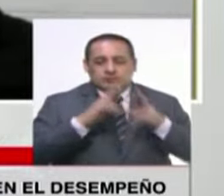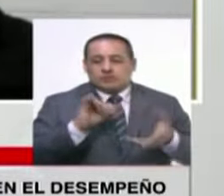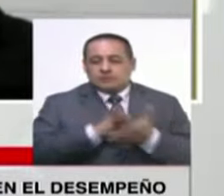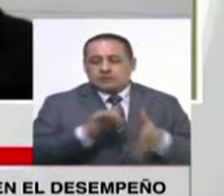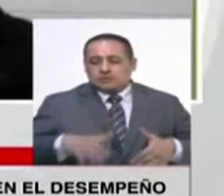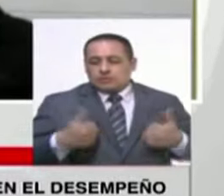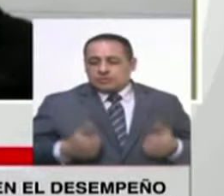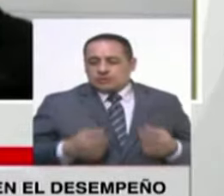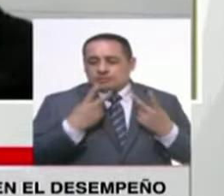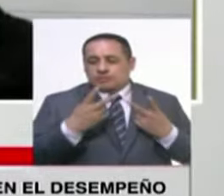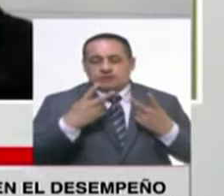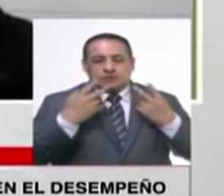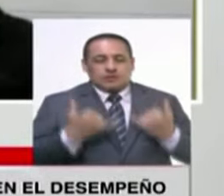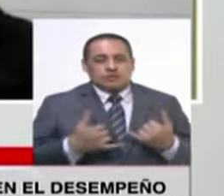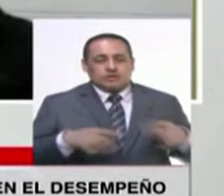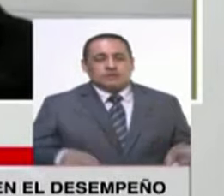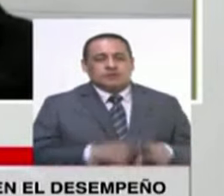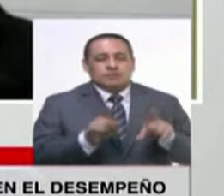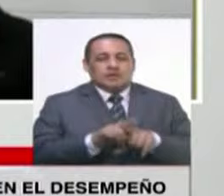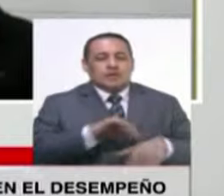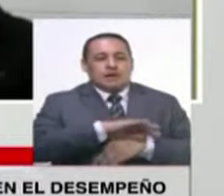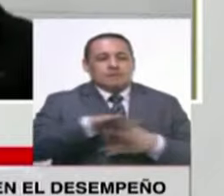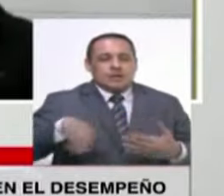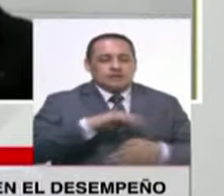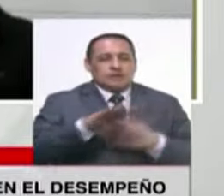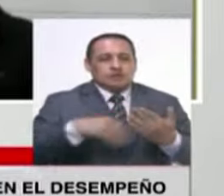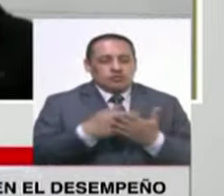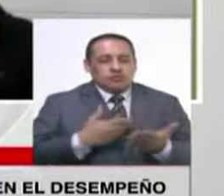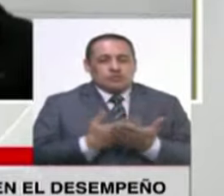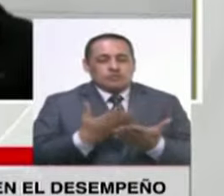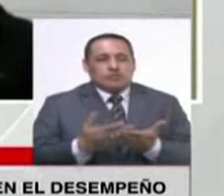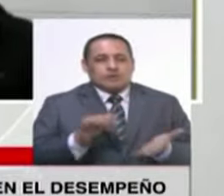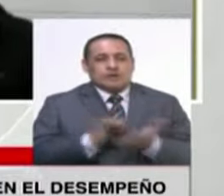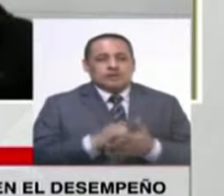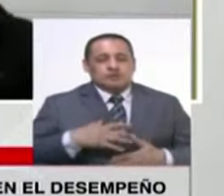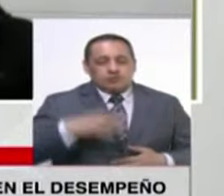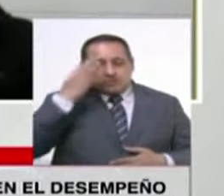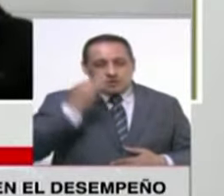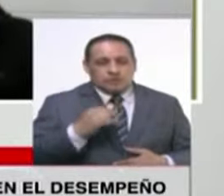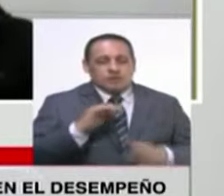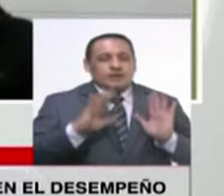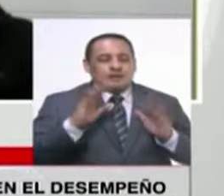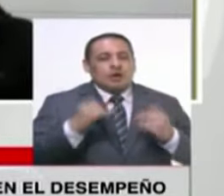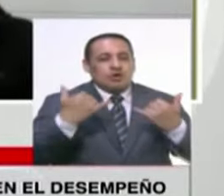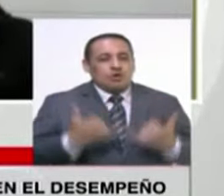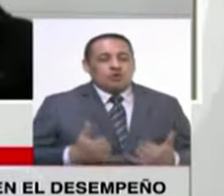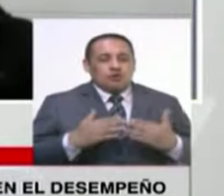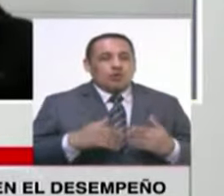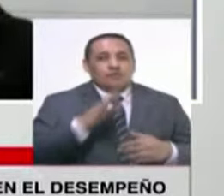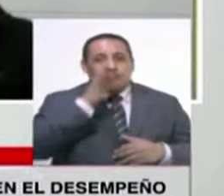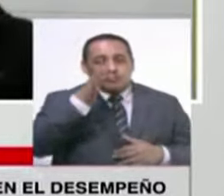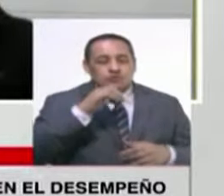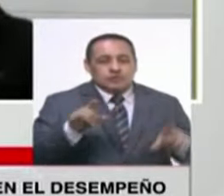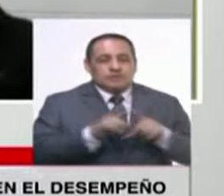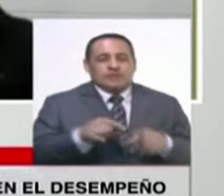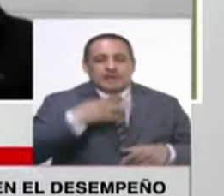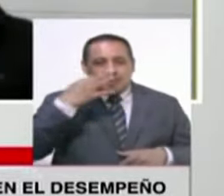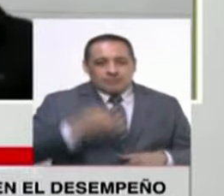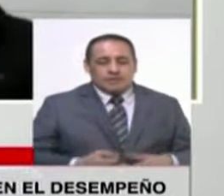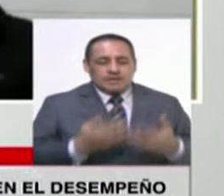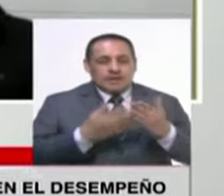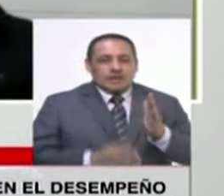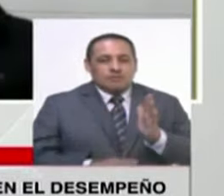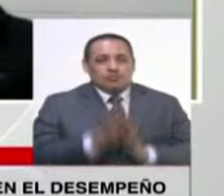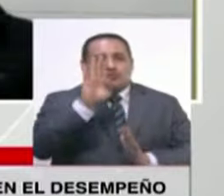pueda suceder, independientemente de cualquier hecho, pero creo que tarde o temprano la verdad siempre tiene que salir